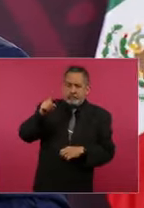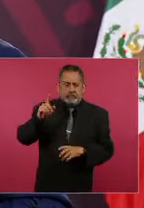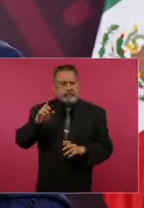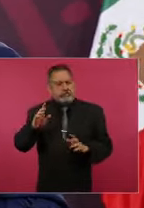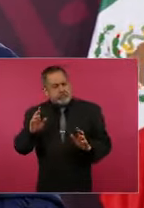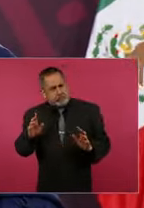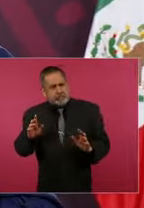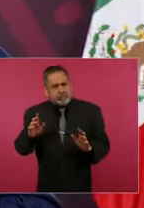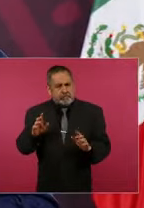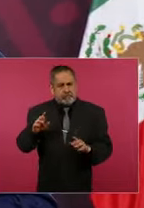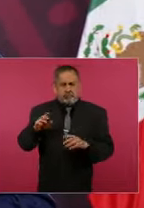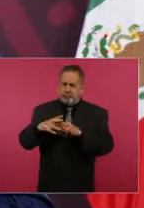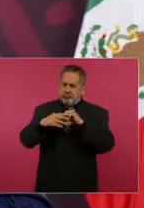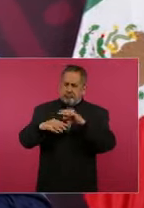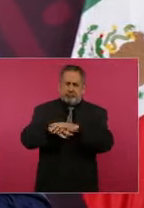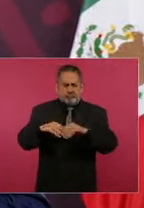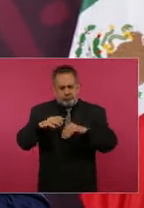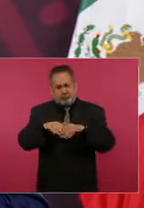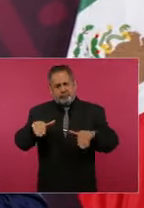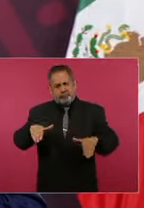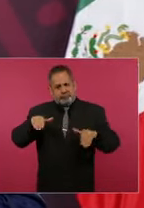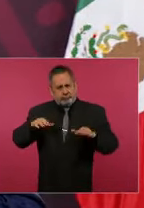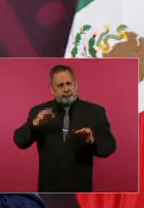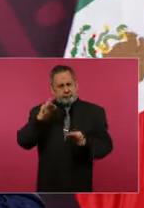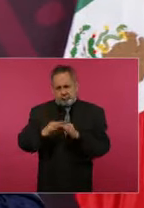más objetivos.